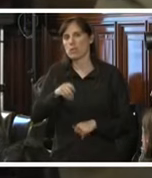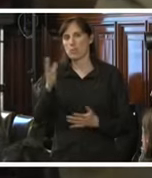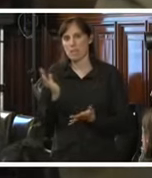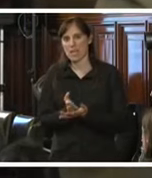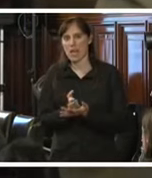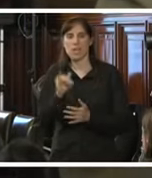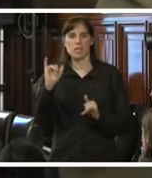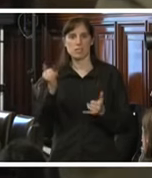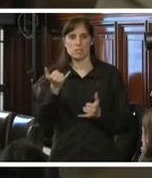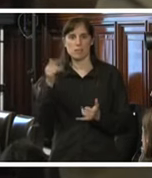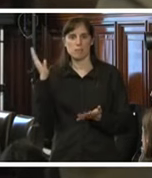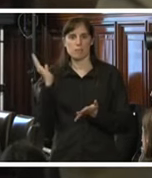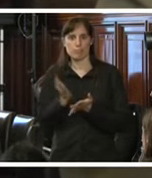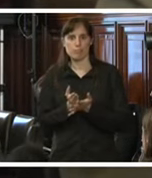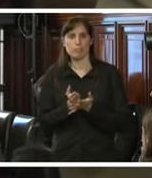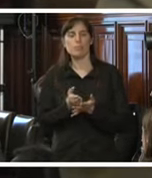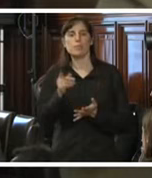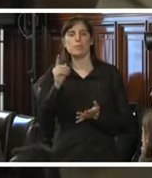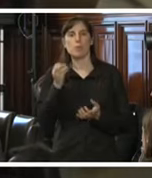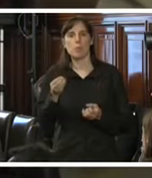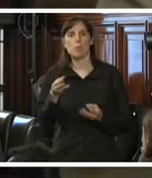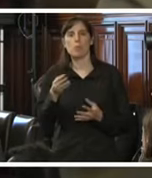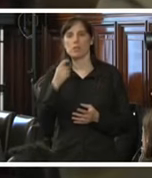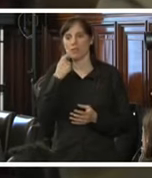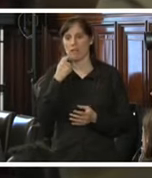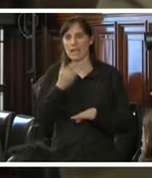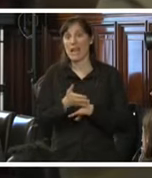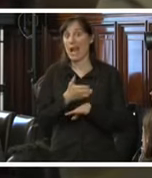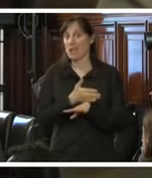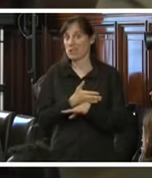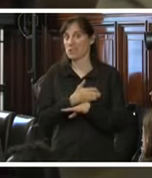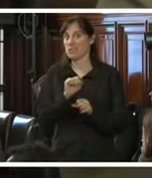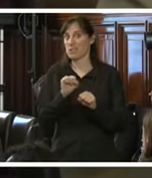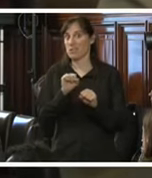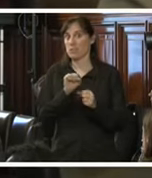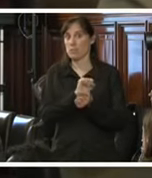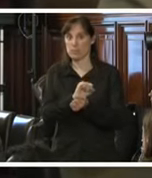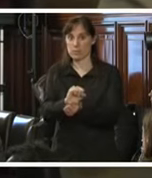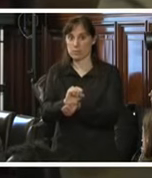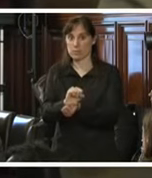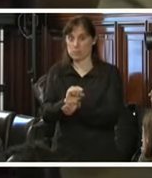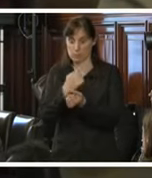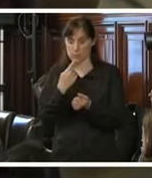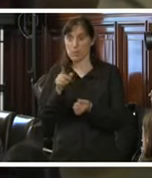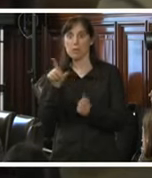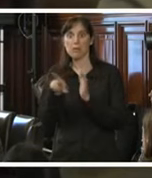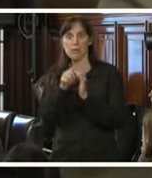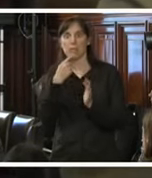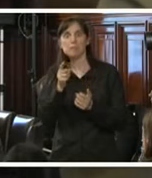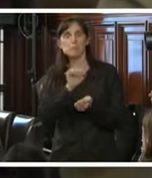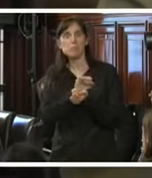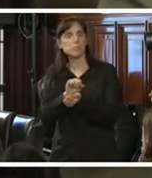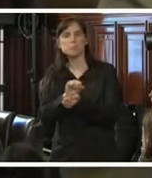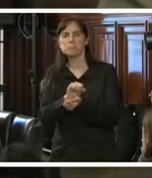habrían incumplido la obligatoriedad de aplicar la prisión preventiva conforme a la ley. En los 2 primeros casos, los jueces